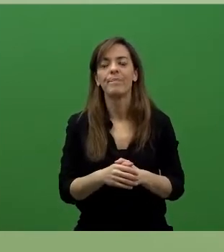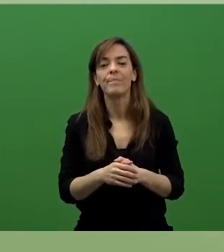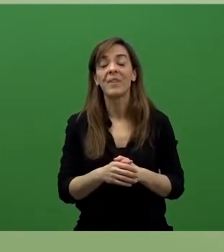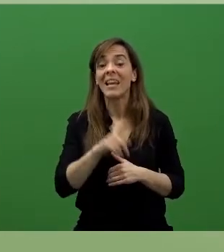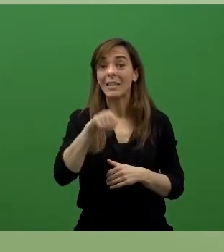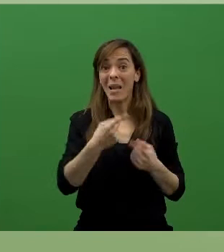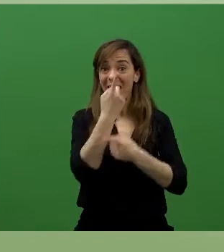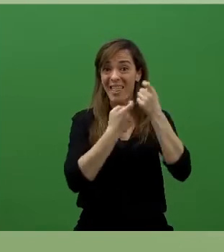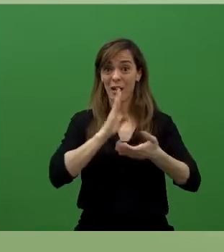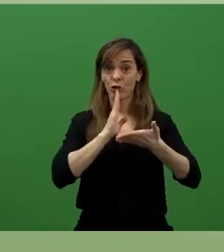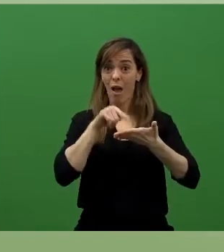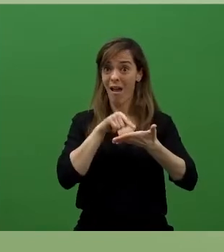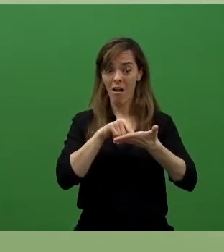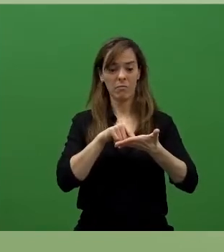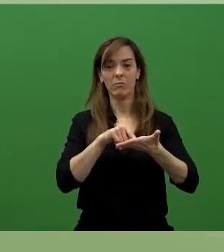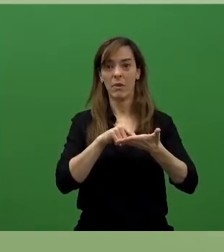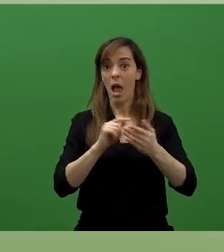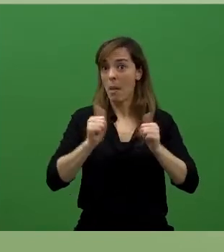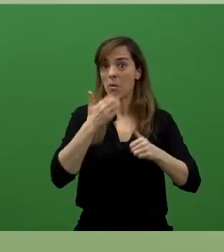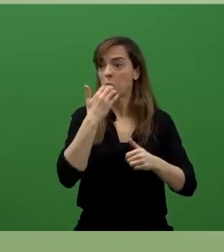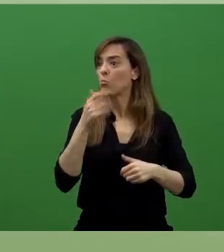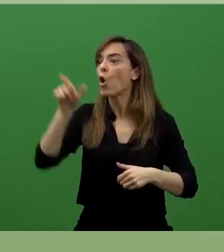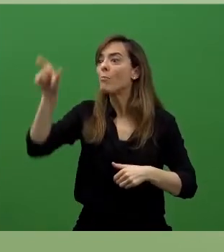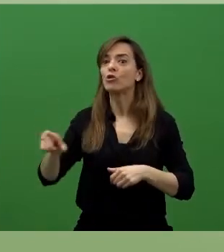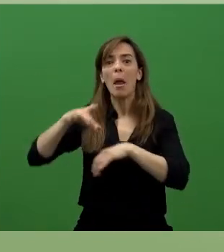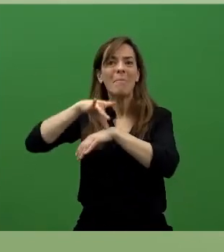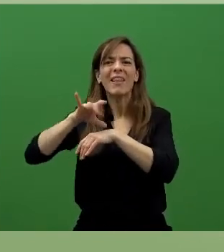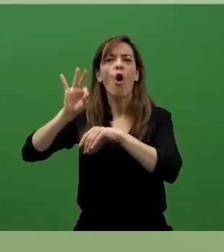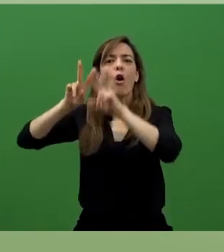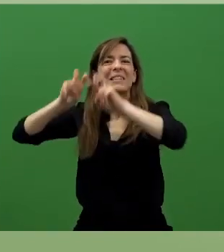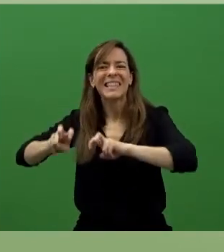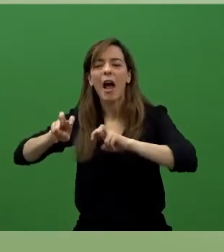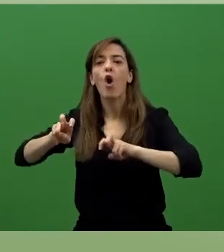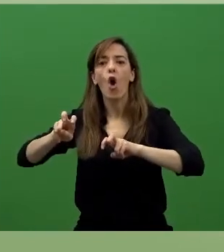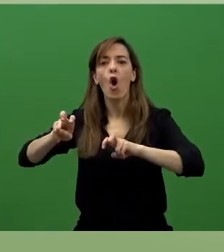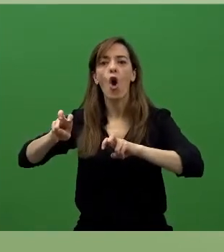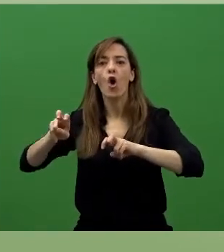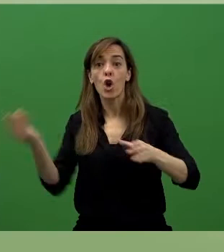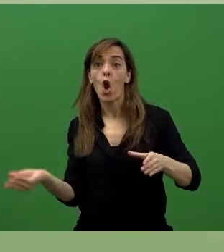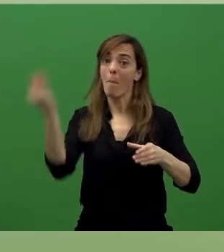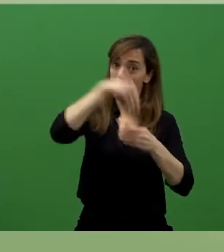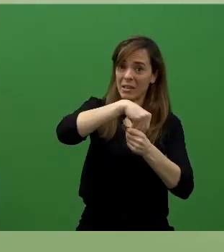esos datos, al principio, cuando un usuario, un investigador, un médico los sube al sistema,